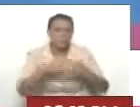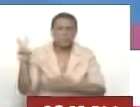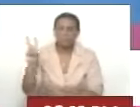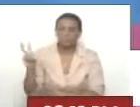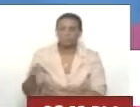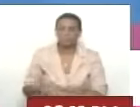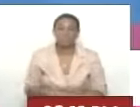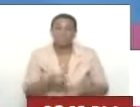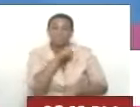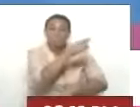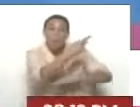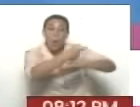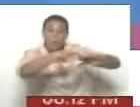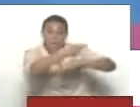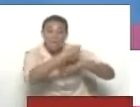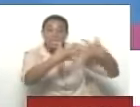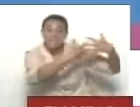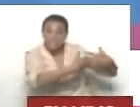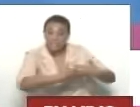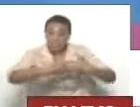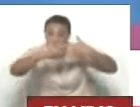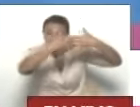El gobierno de los Estados Unidos de Norteamérica